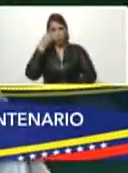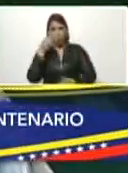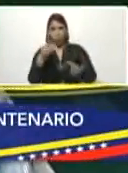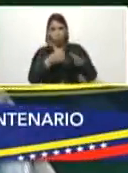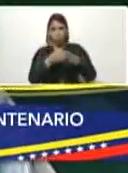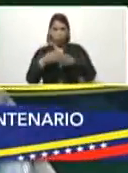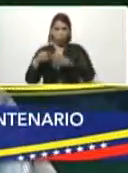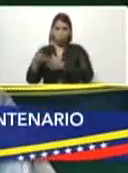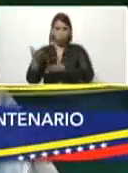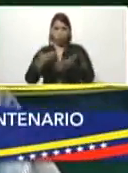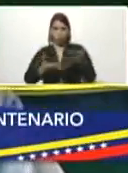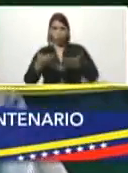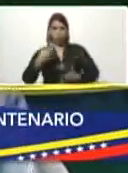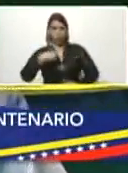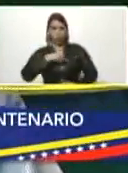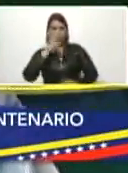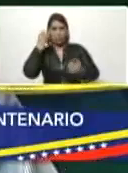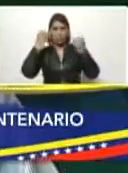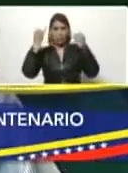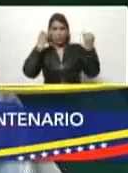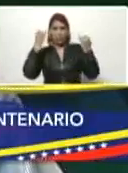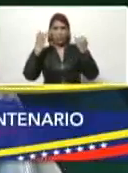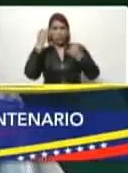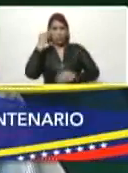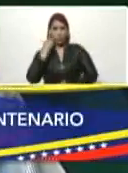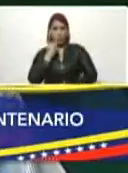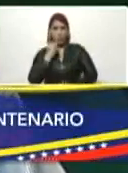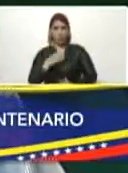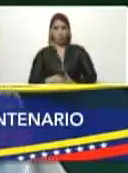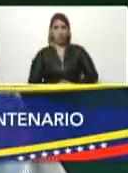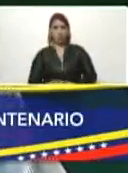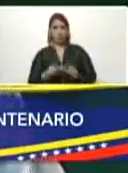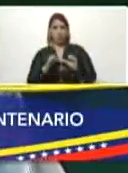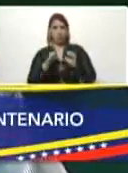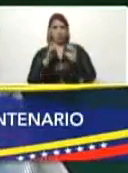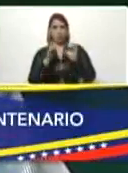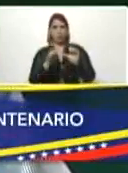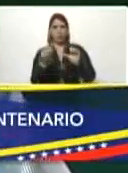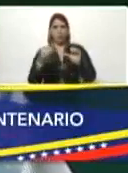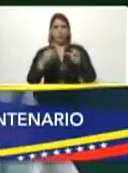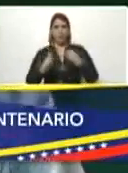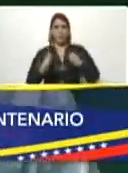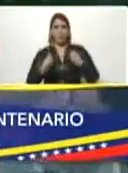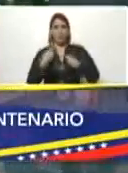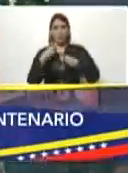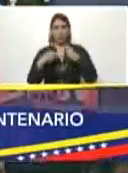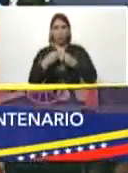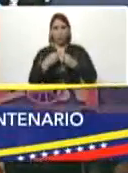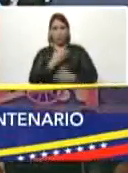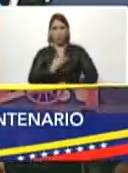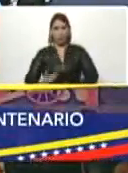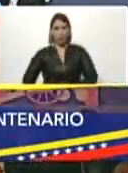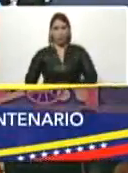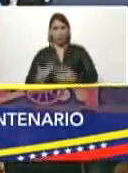colectiva como esta, que el ideal bolivariano sigue más vivo que nunca, señor presidente.